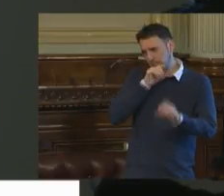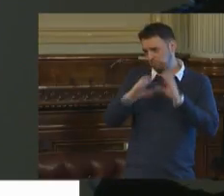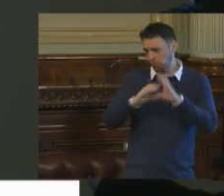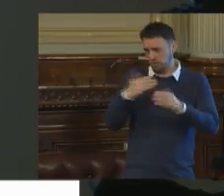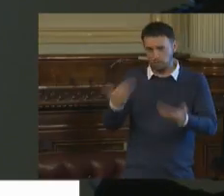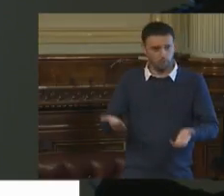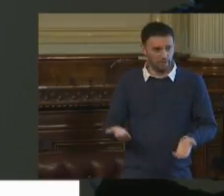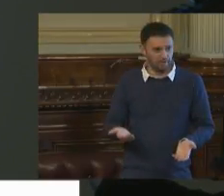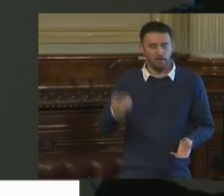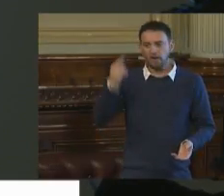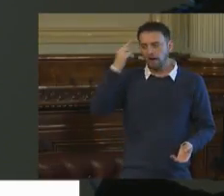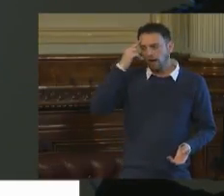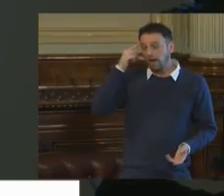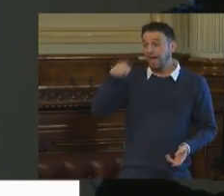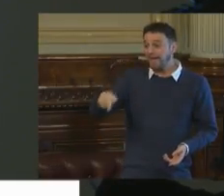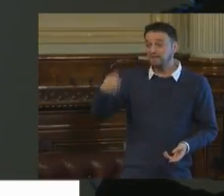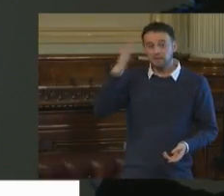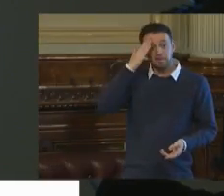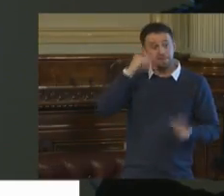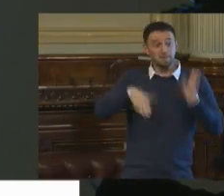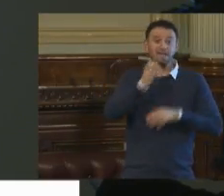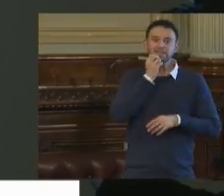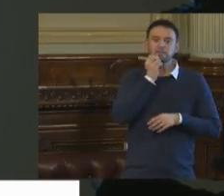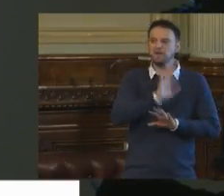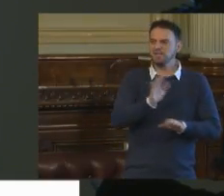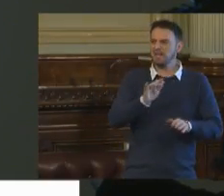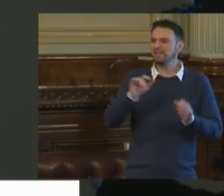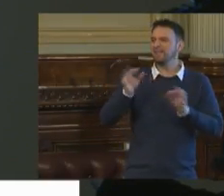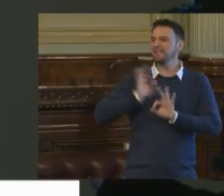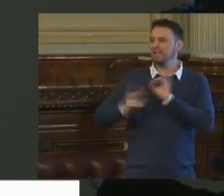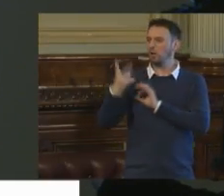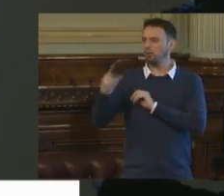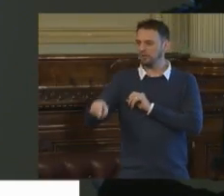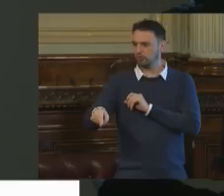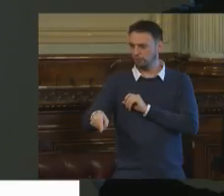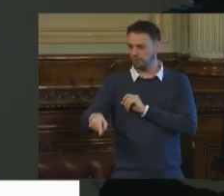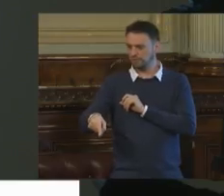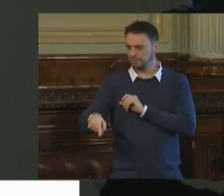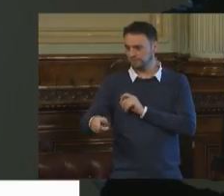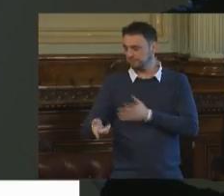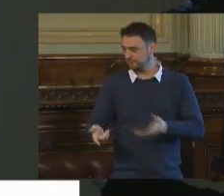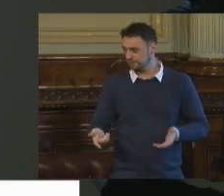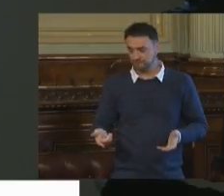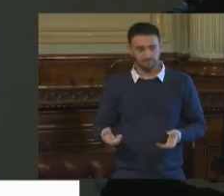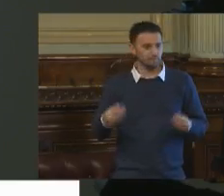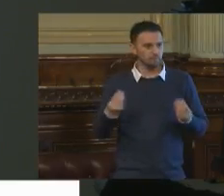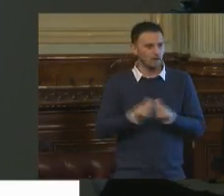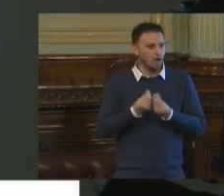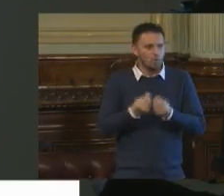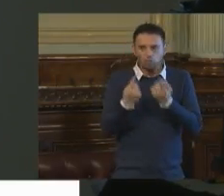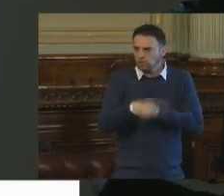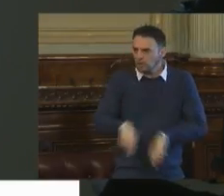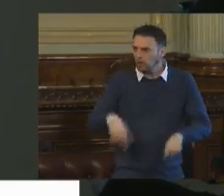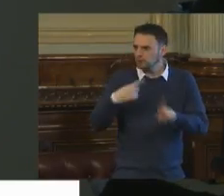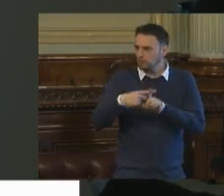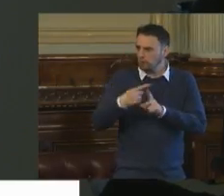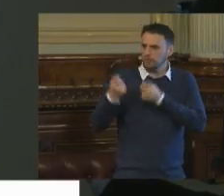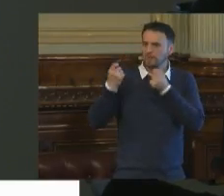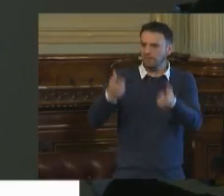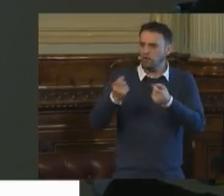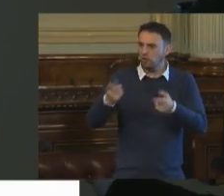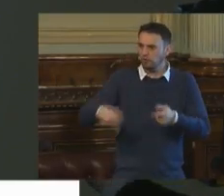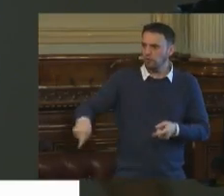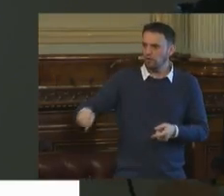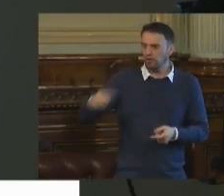nuestra sociedad hubiéramos perdido una de las mentes más brillantes del siglo 20 y del 21 cuantas aportes desde cada lugar